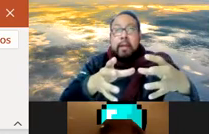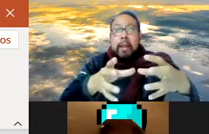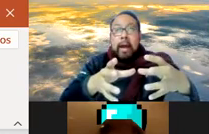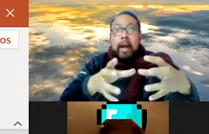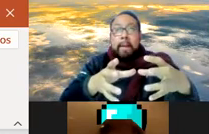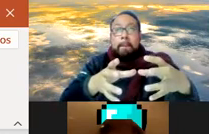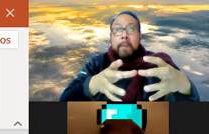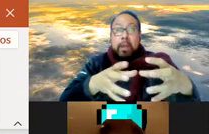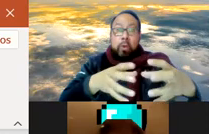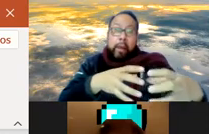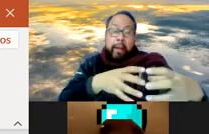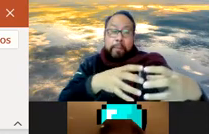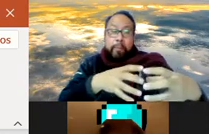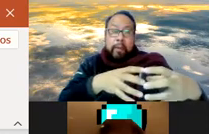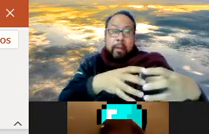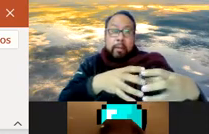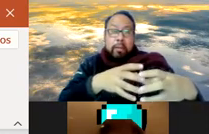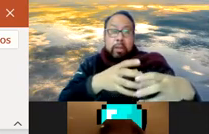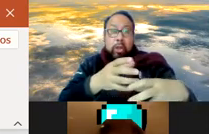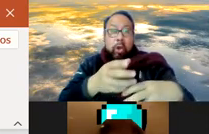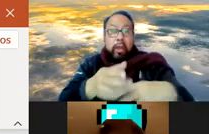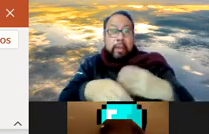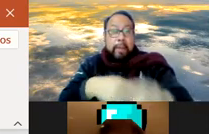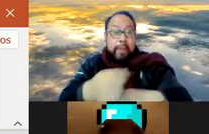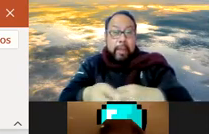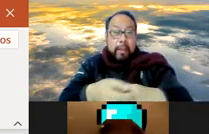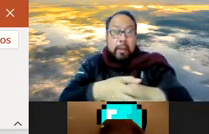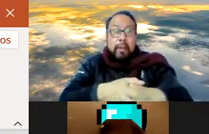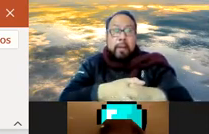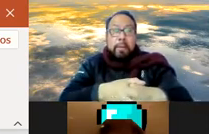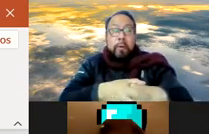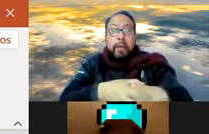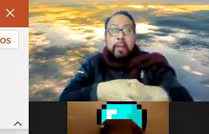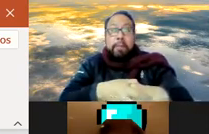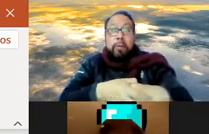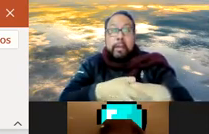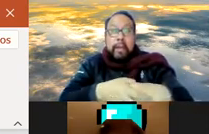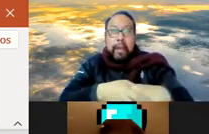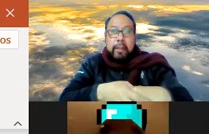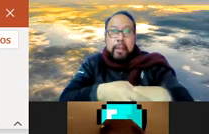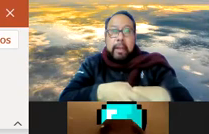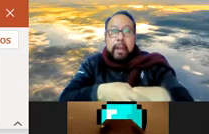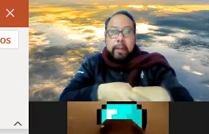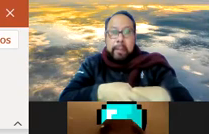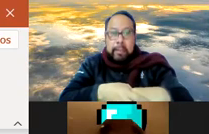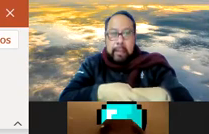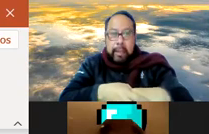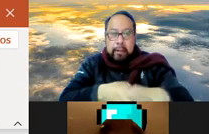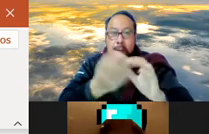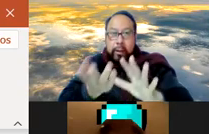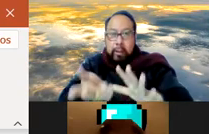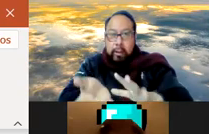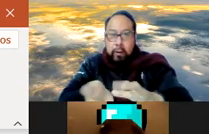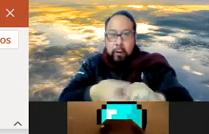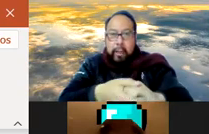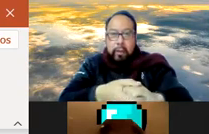en la escuela, sino que también puede publicarse en revistas